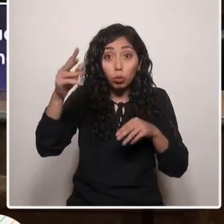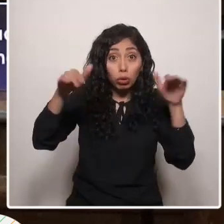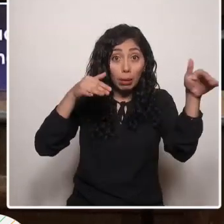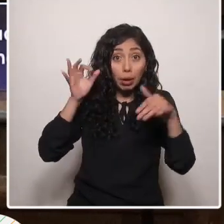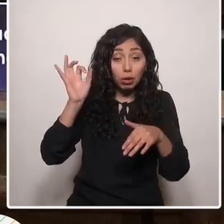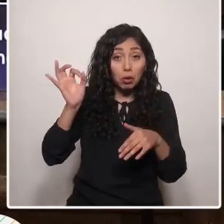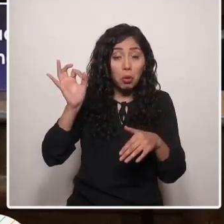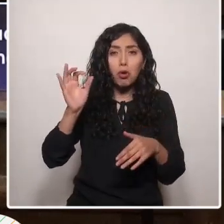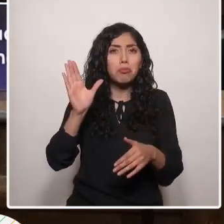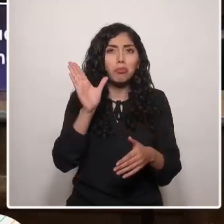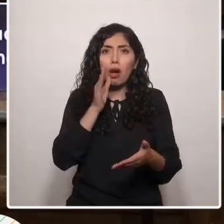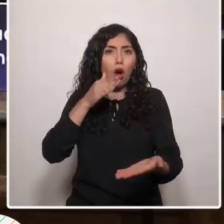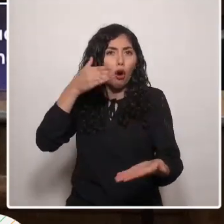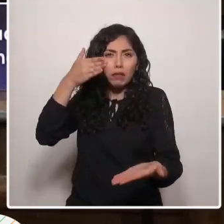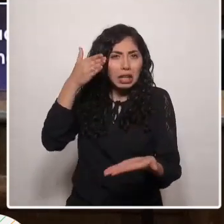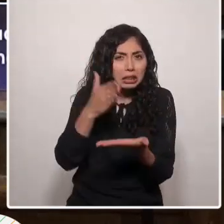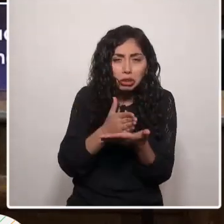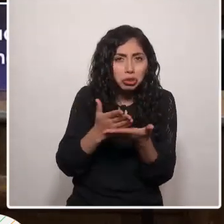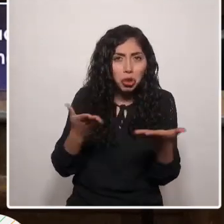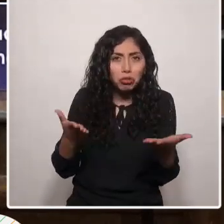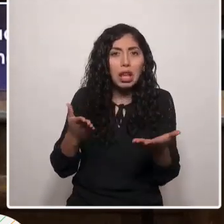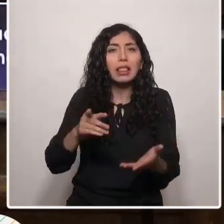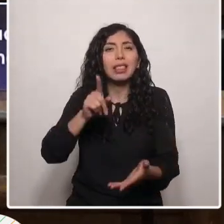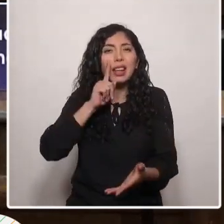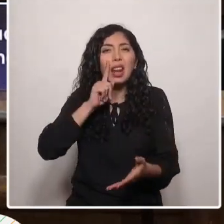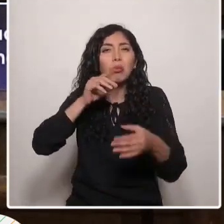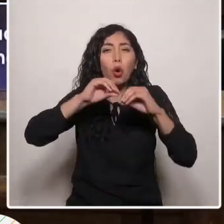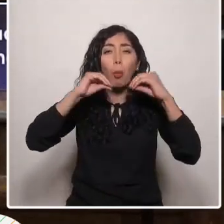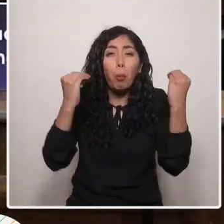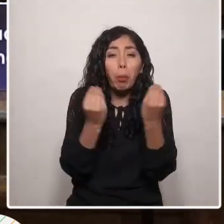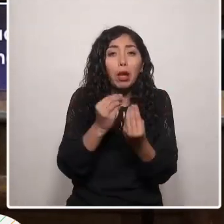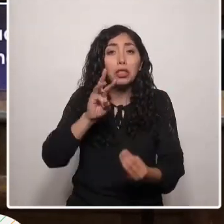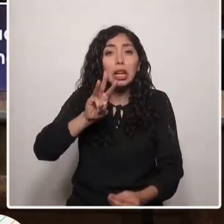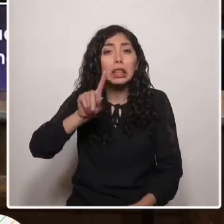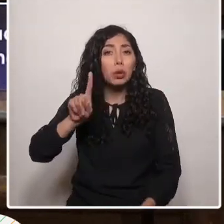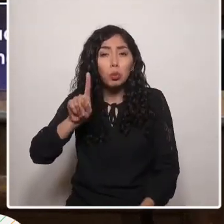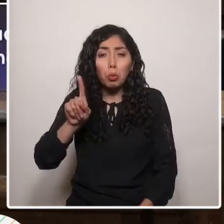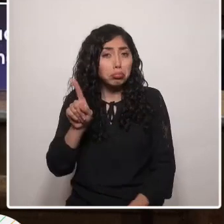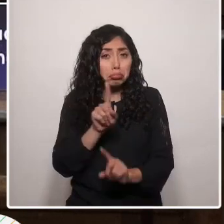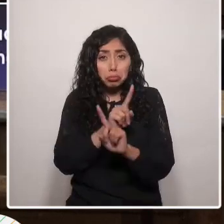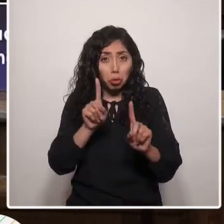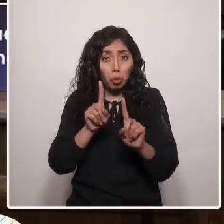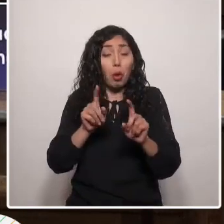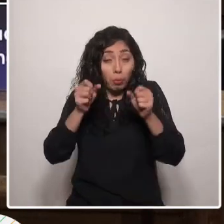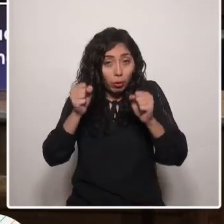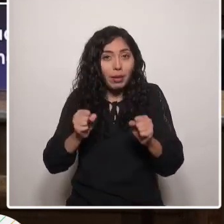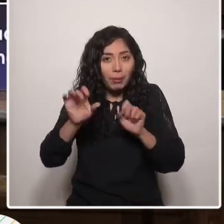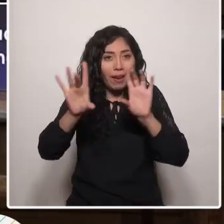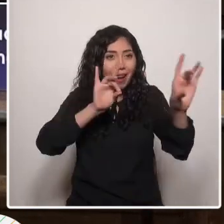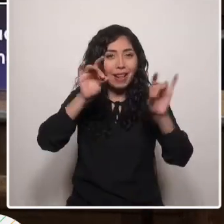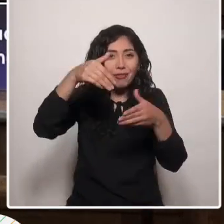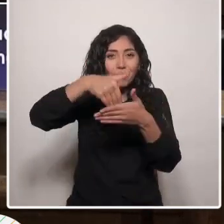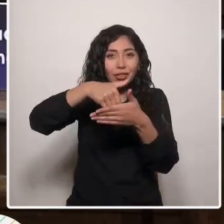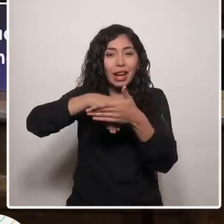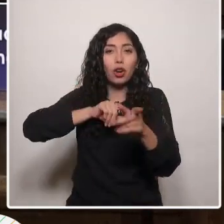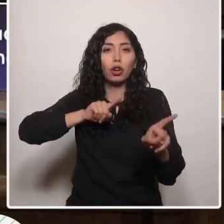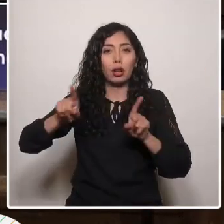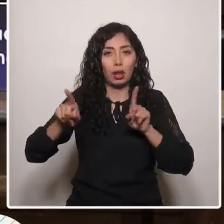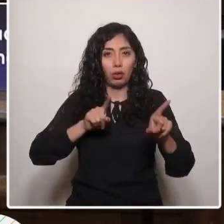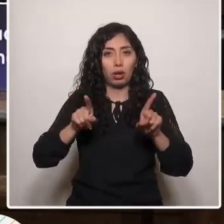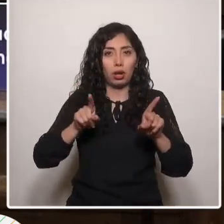ninguna obligación de tener los 31 y podemos elegir a los coordinadores. Por eso que nos parece a nosotros